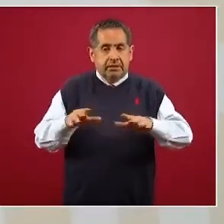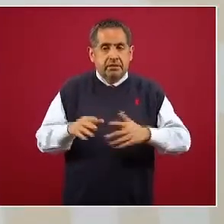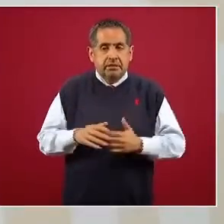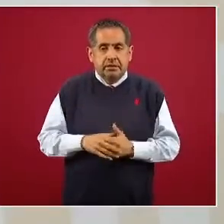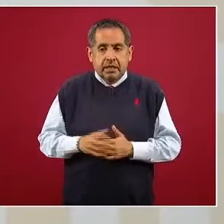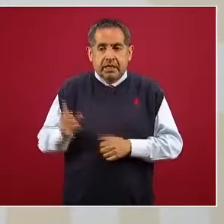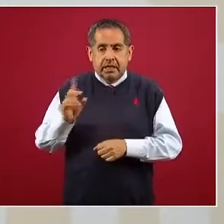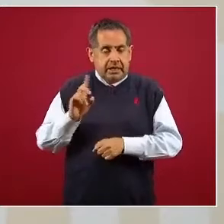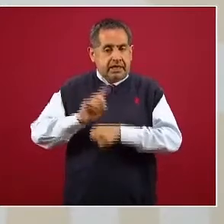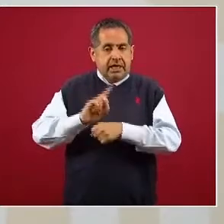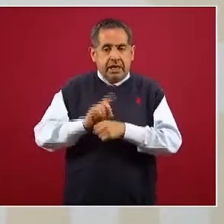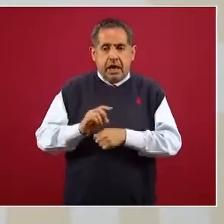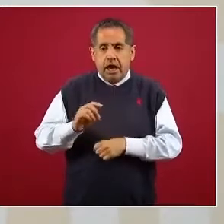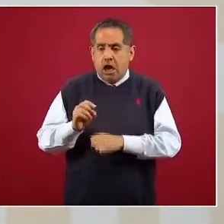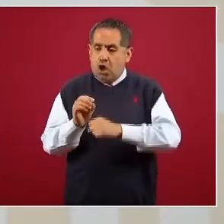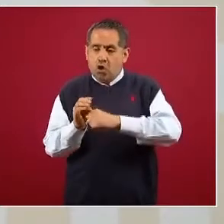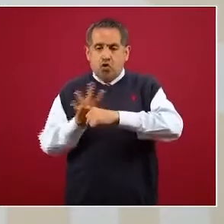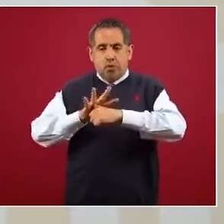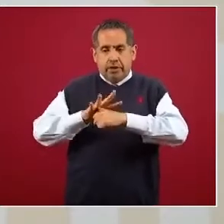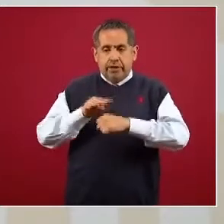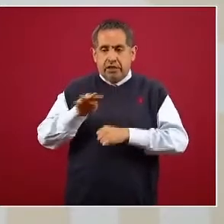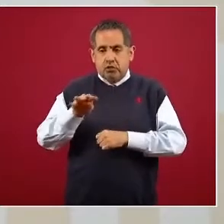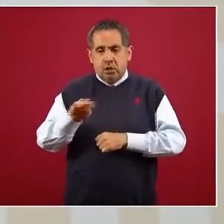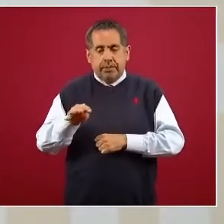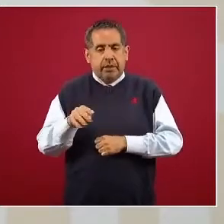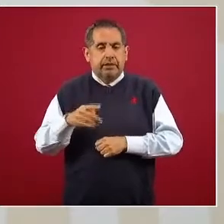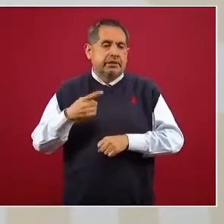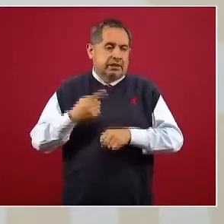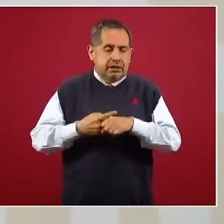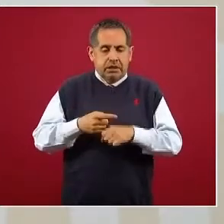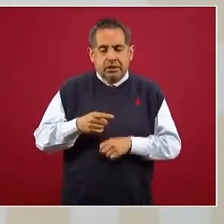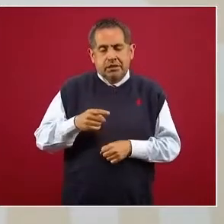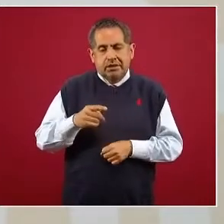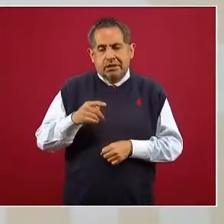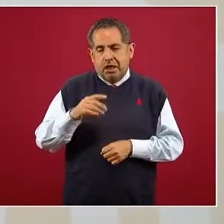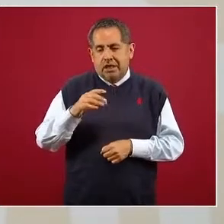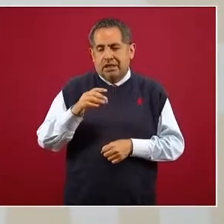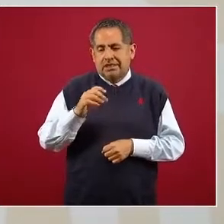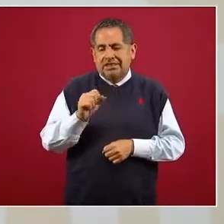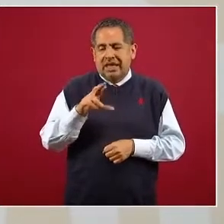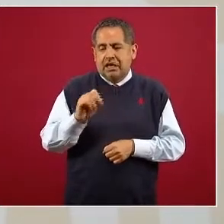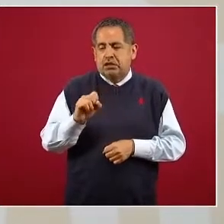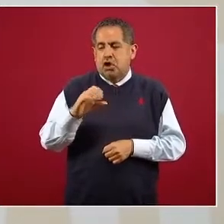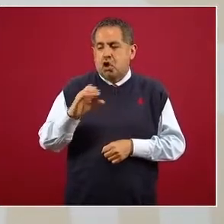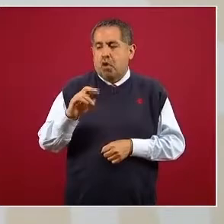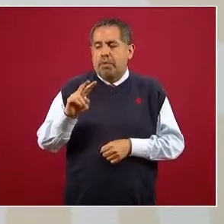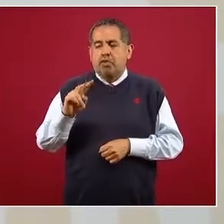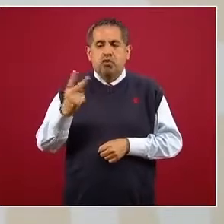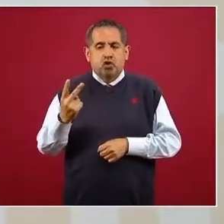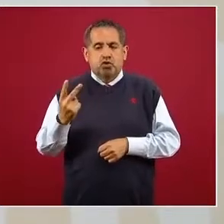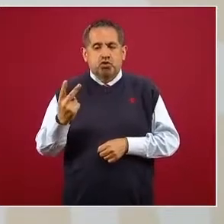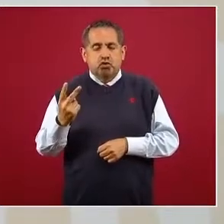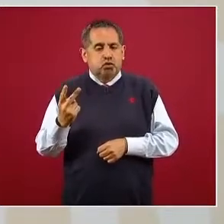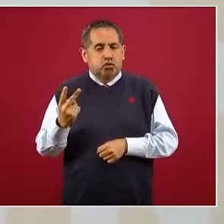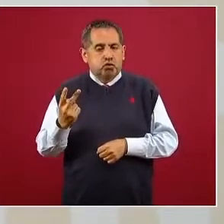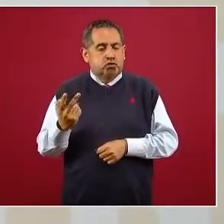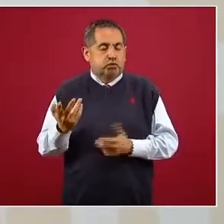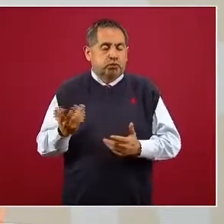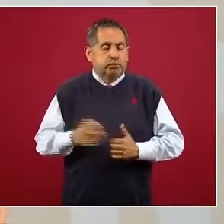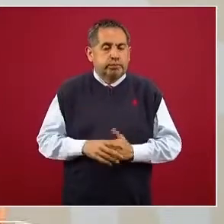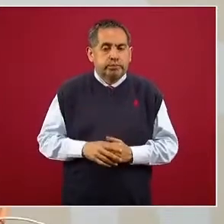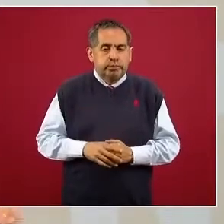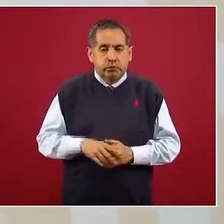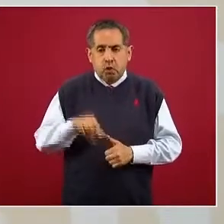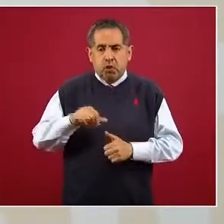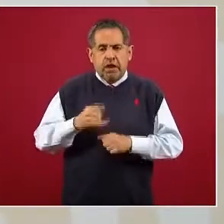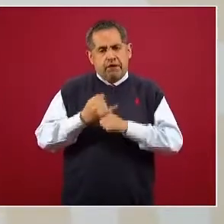prensa diaria sobre COVID-19, pandemia causada por el nuevo coronavirus SARS-CoV-2. Hoy vamos a tener